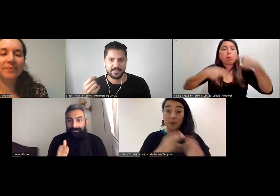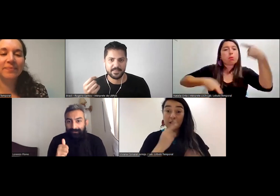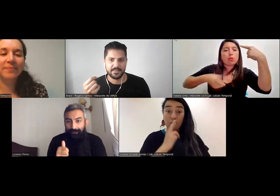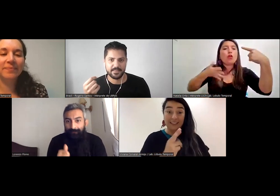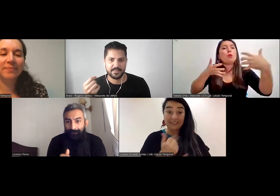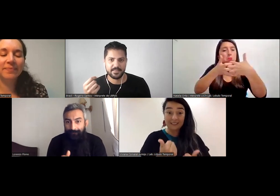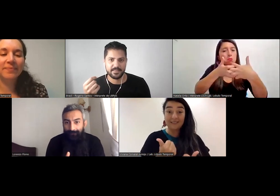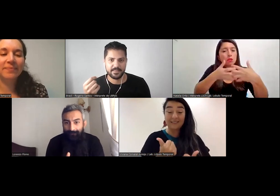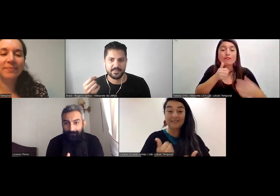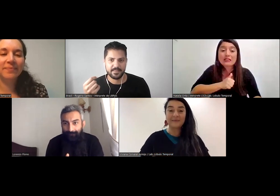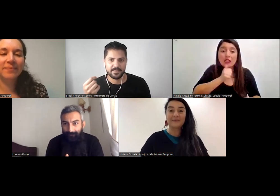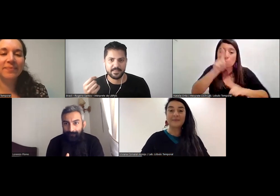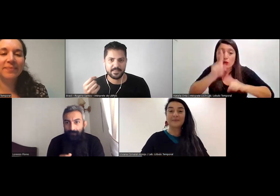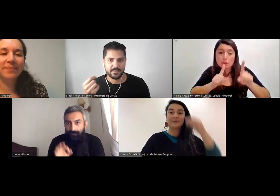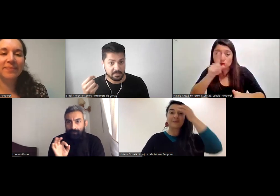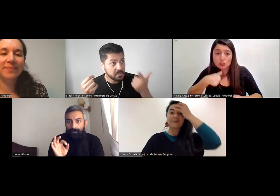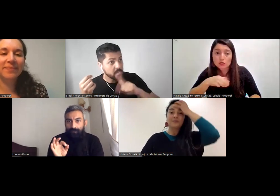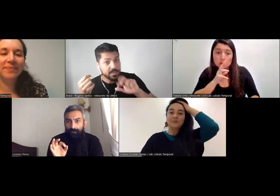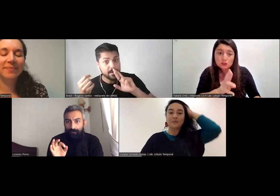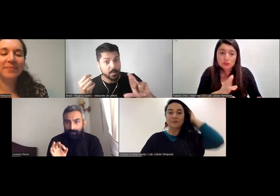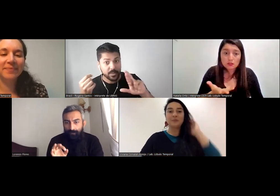¿Las respondí todas?